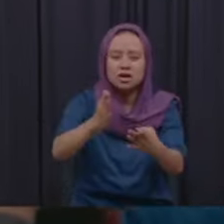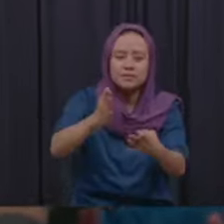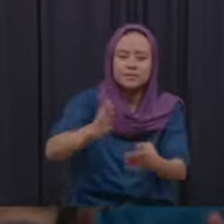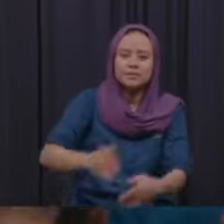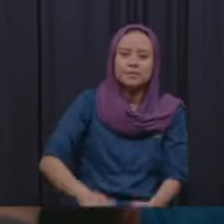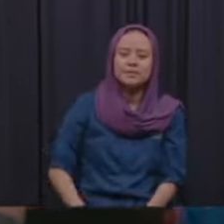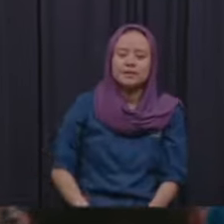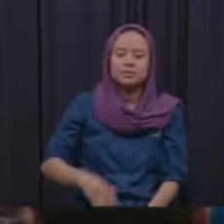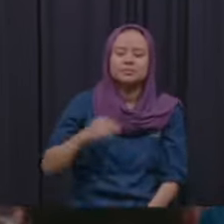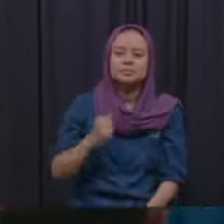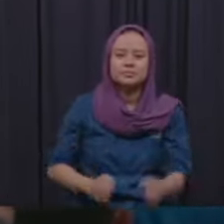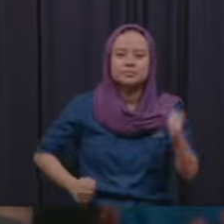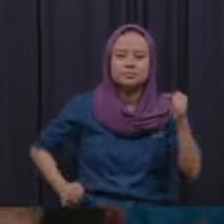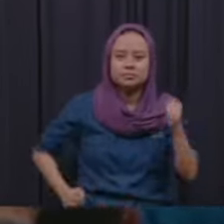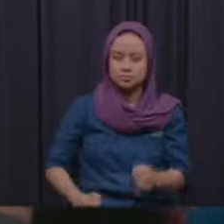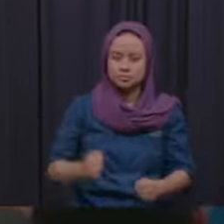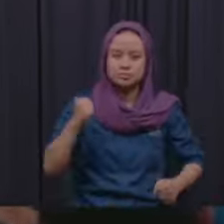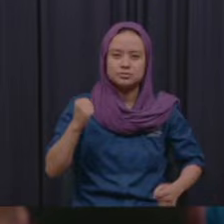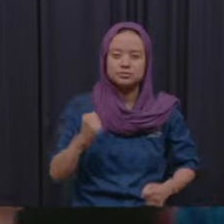Ibraraba,